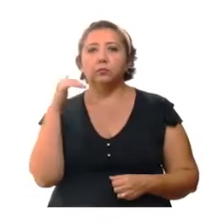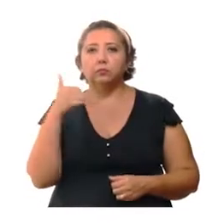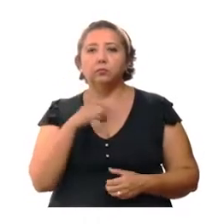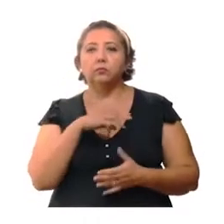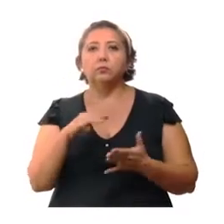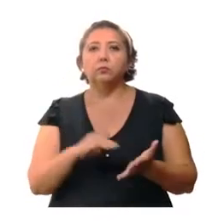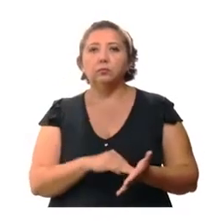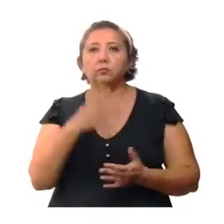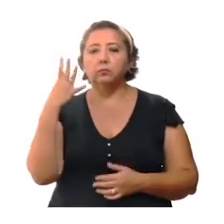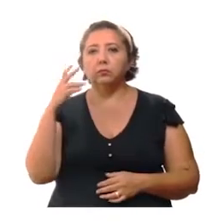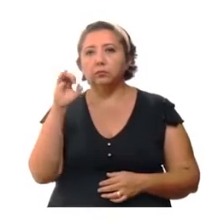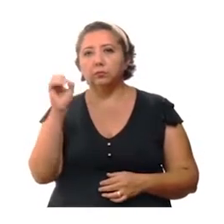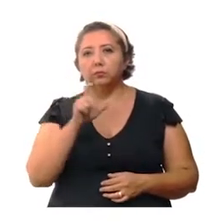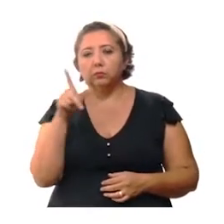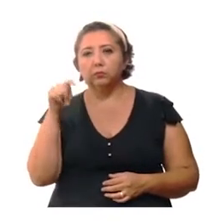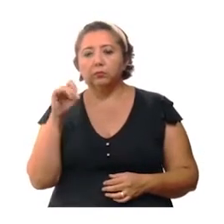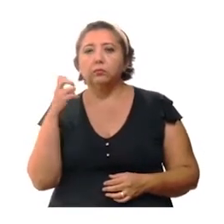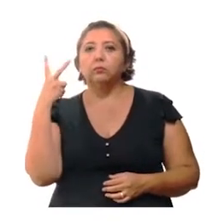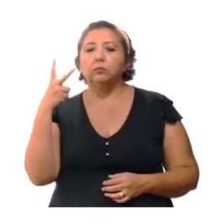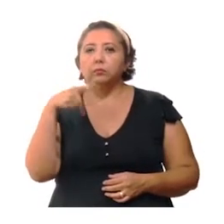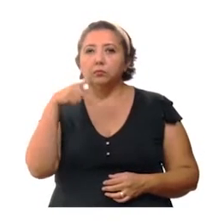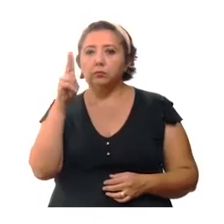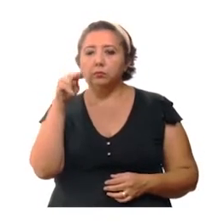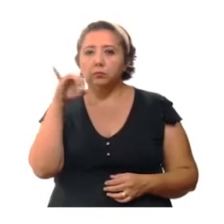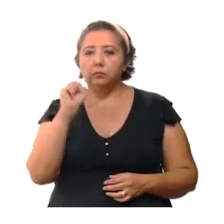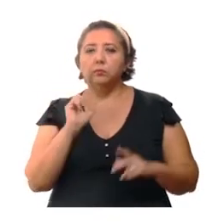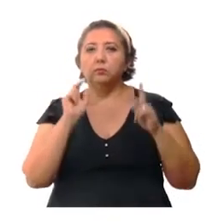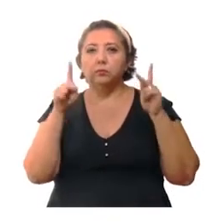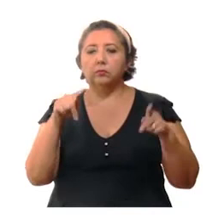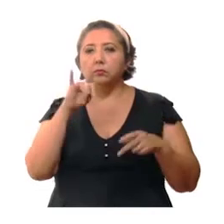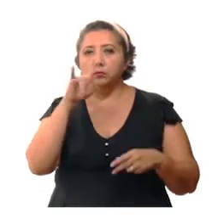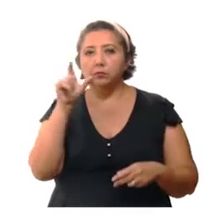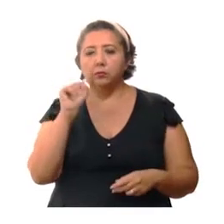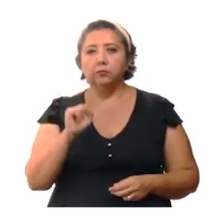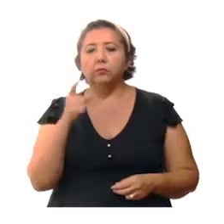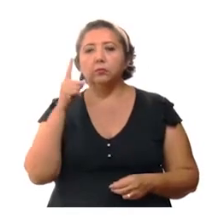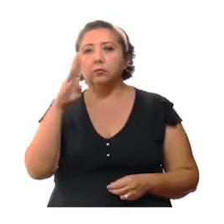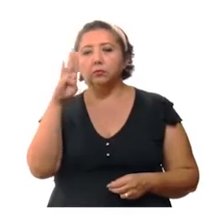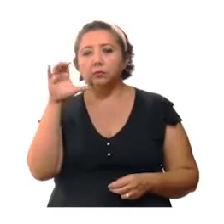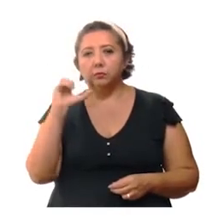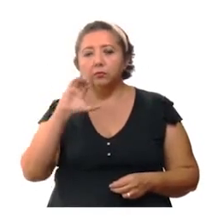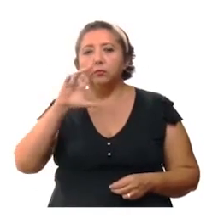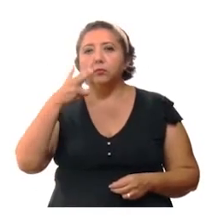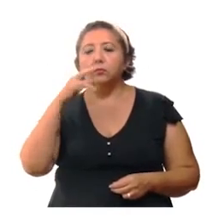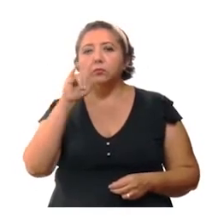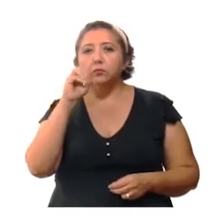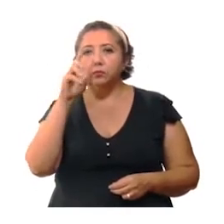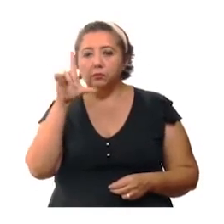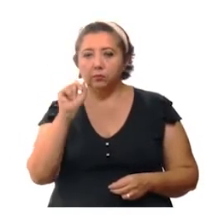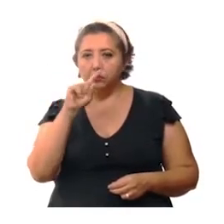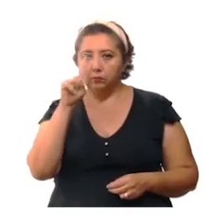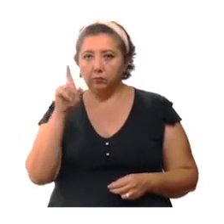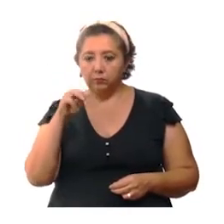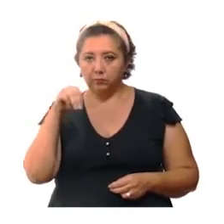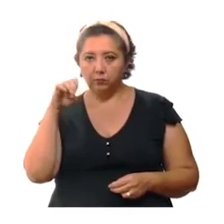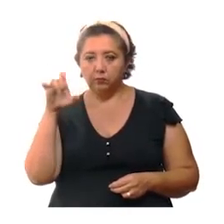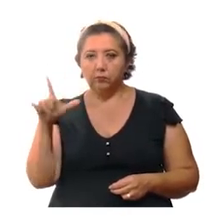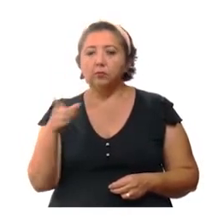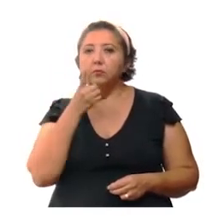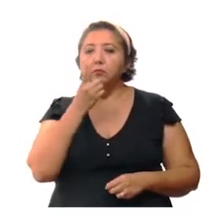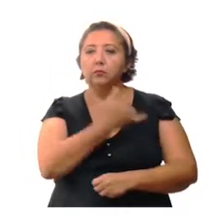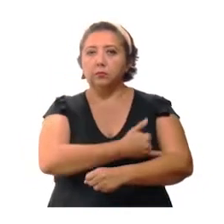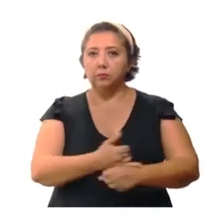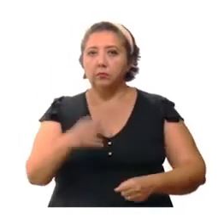Mérida, 4 en Oxcuxcap, 2 en Canacín, Progreso y Tizimín y 1 en Baca, Chichimilá, Concal, Semul, Junucma,